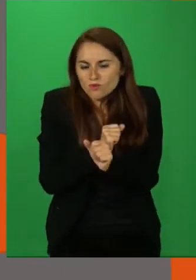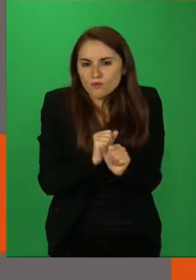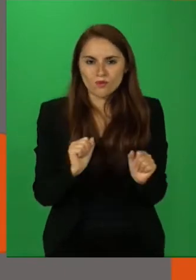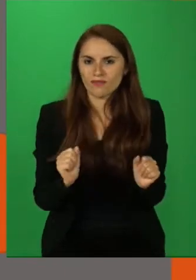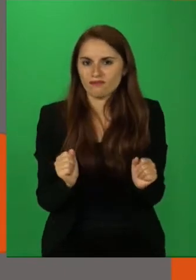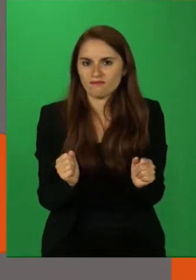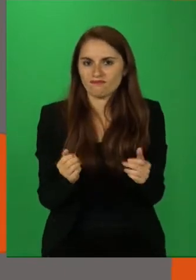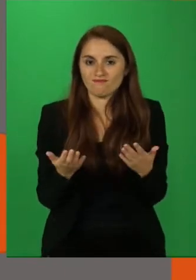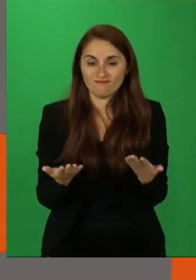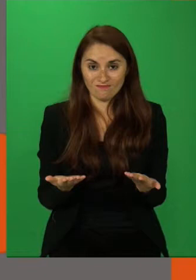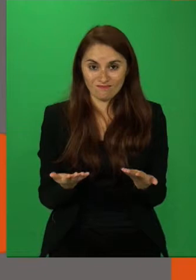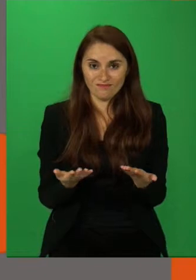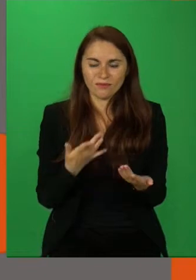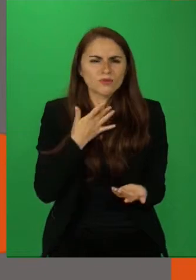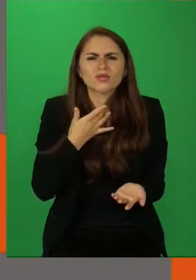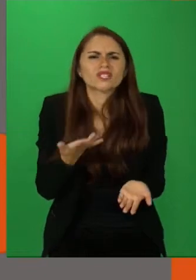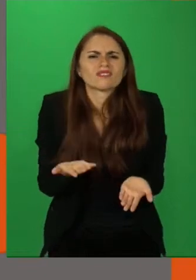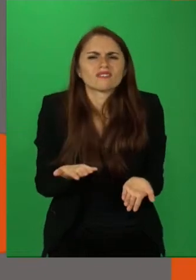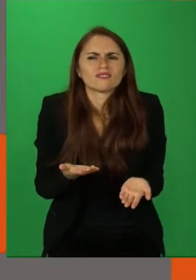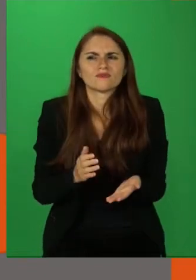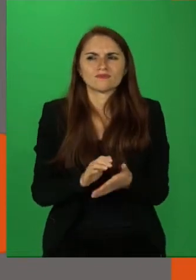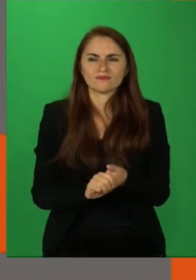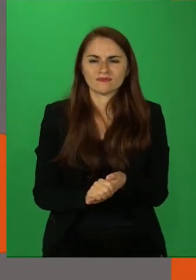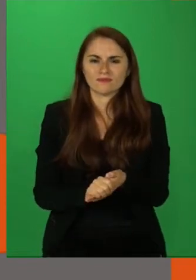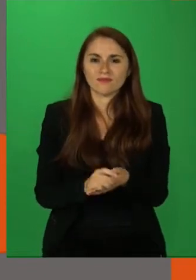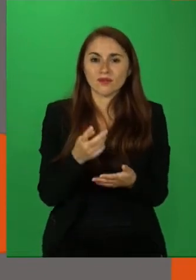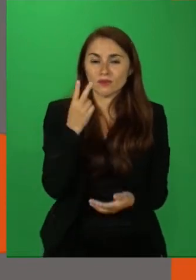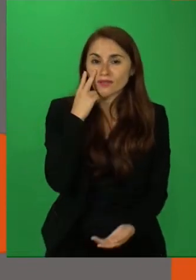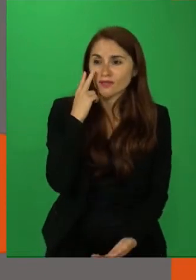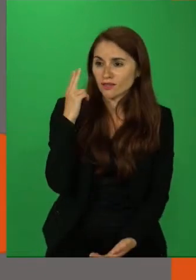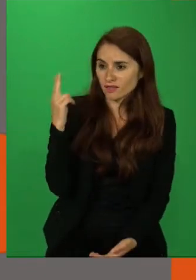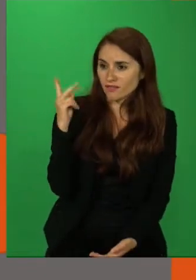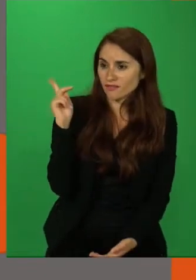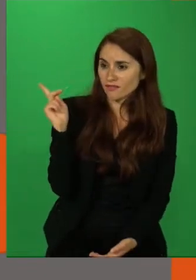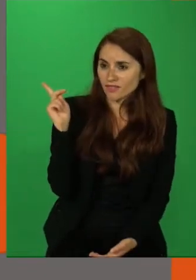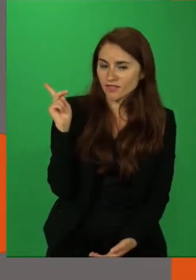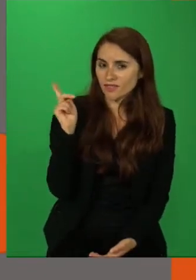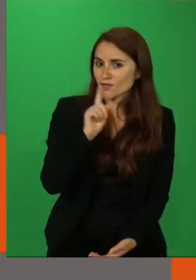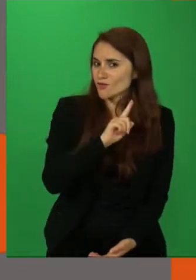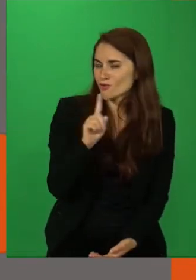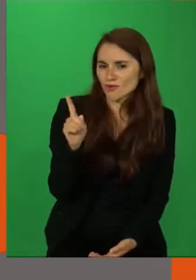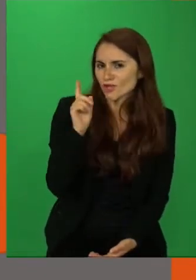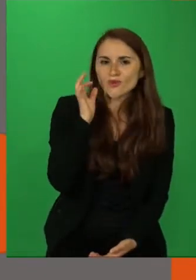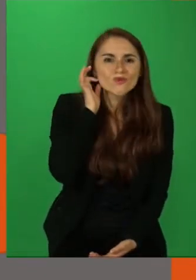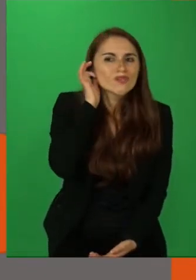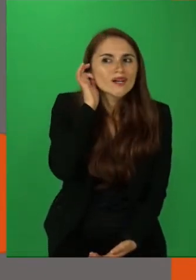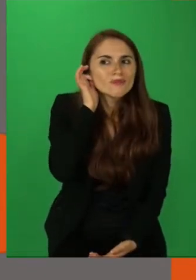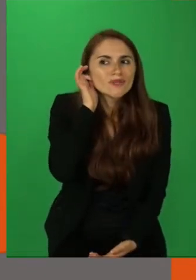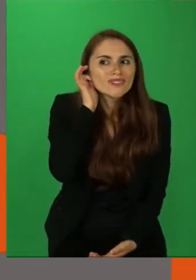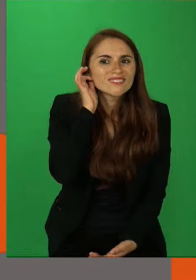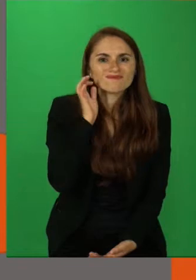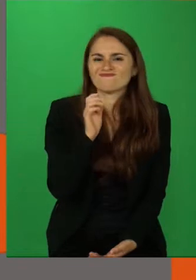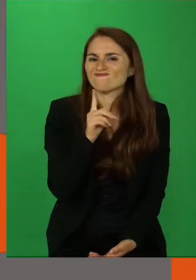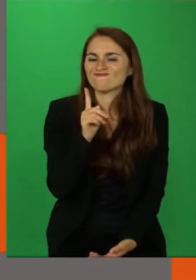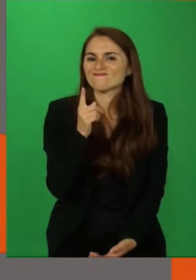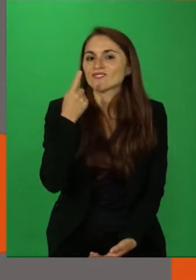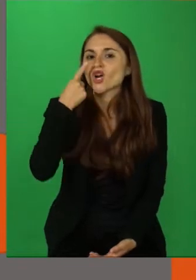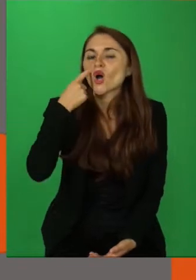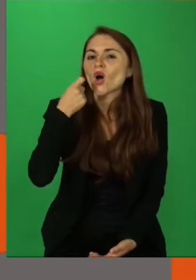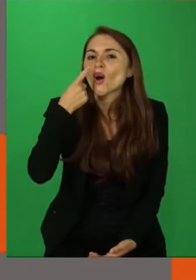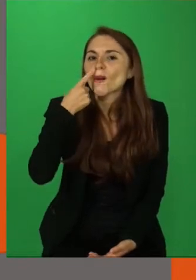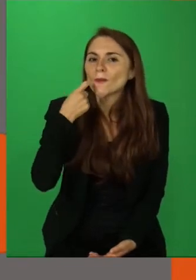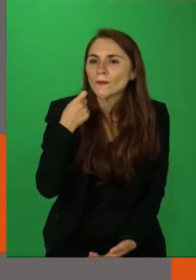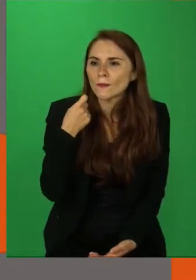interpretar. ¿Por qué? Porque lo que tú ves acá no es una mujer, es un hombre. Y es